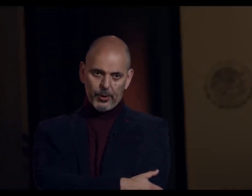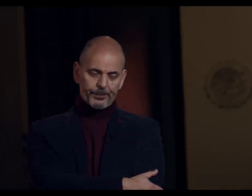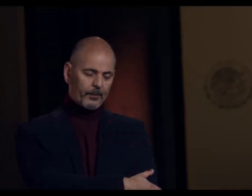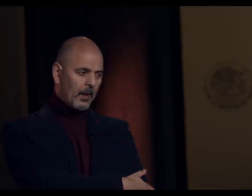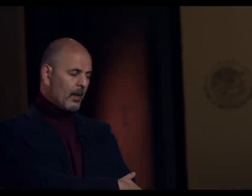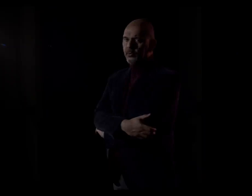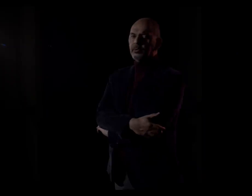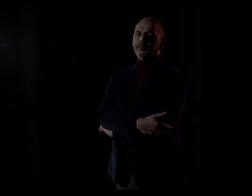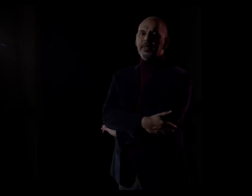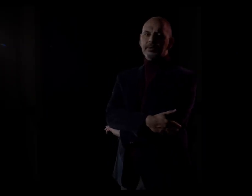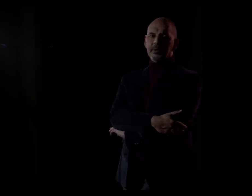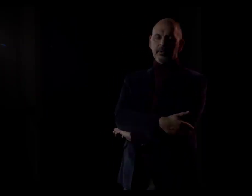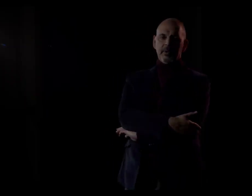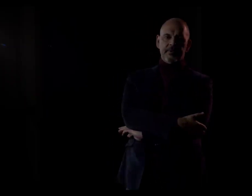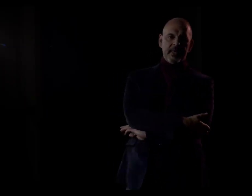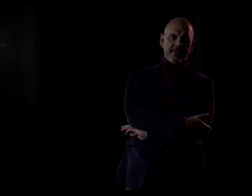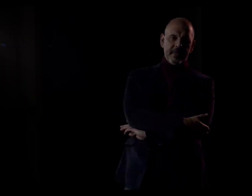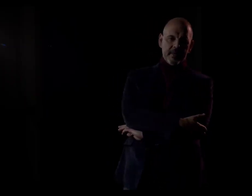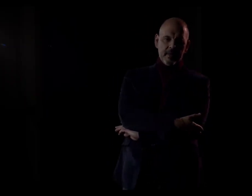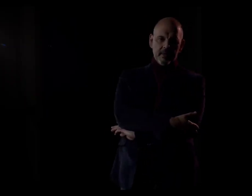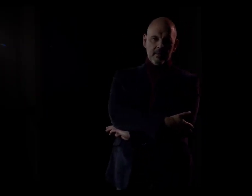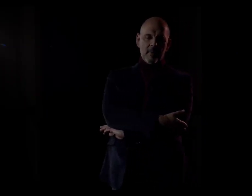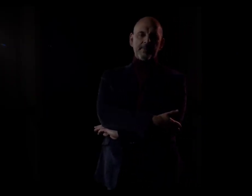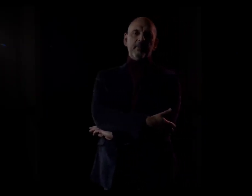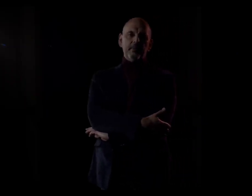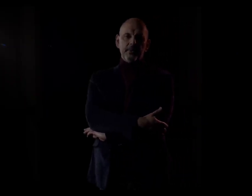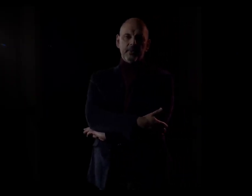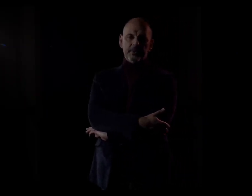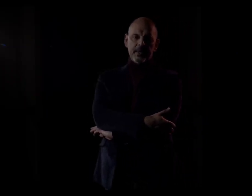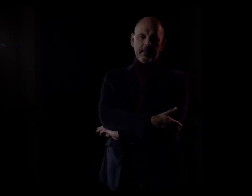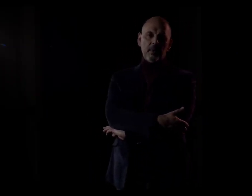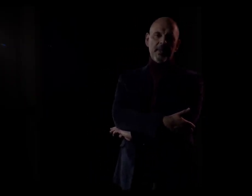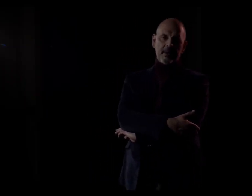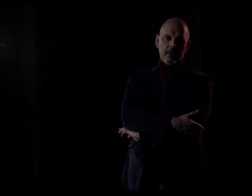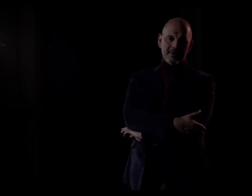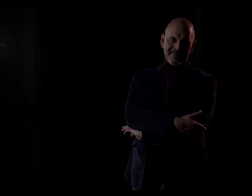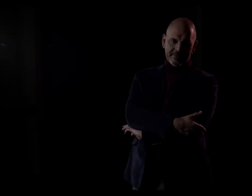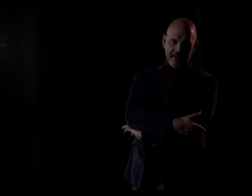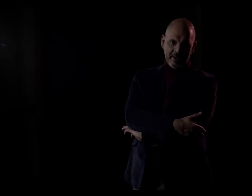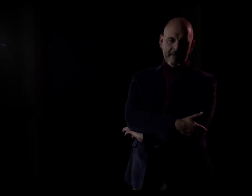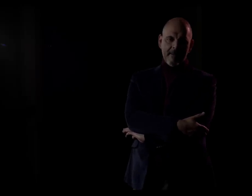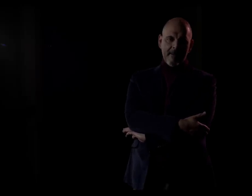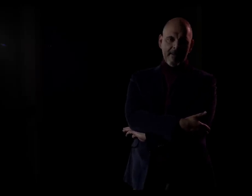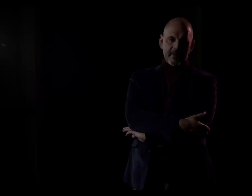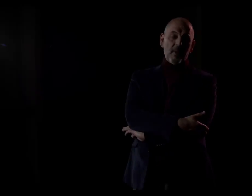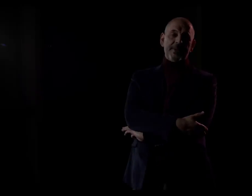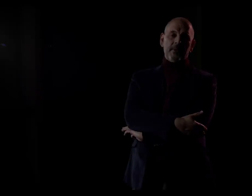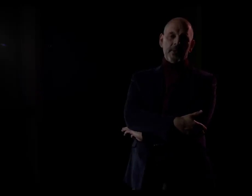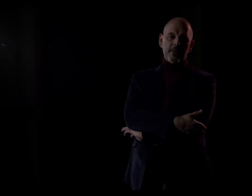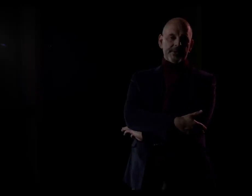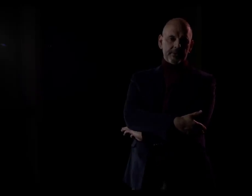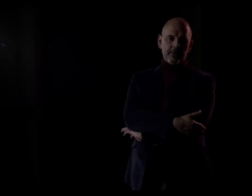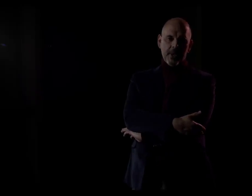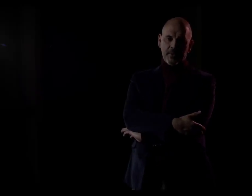de expresión. Es un conflicto desde lo más profundo del gobierno central.